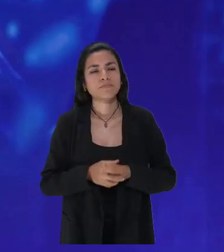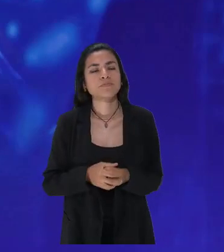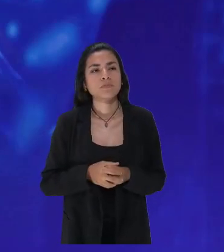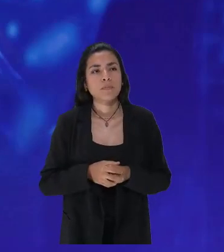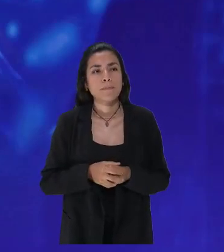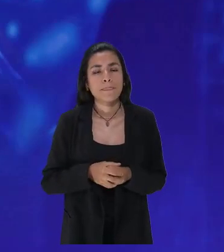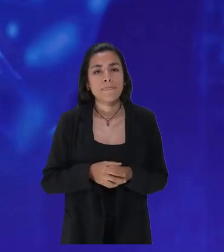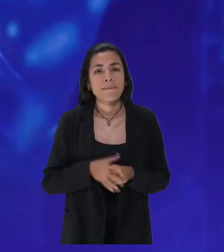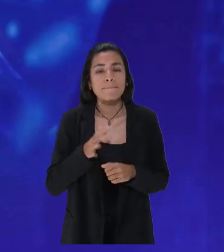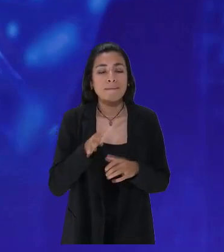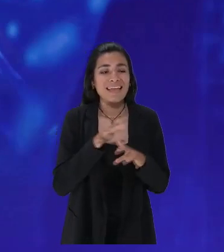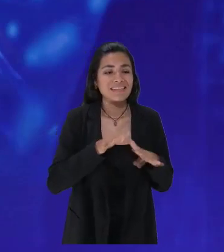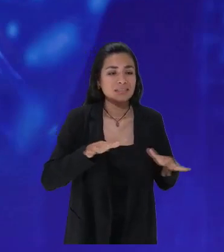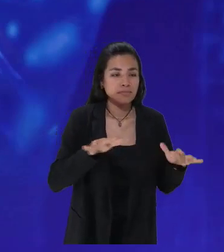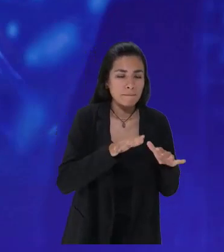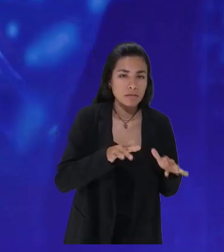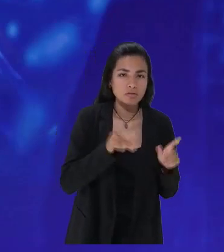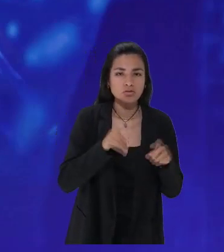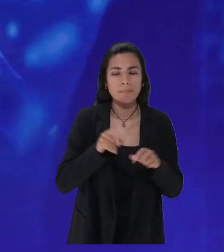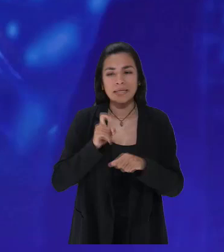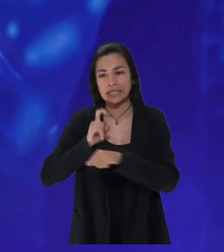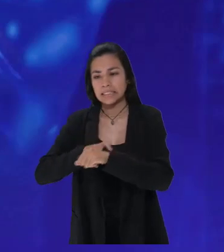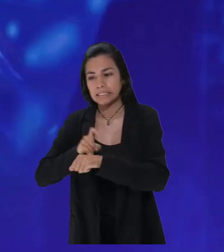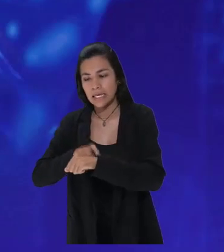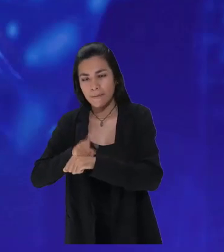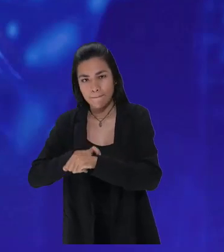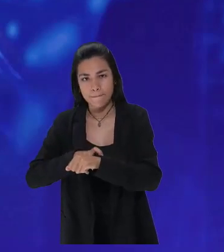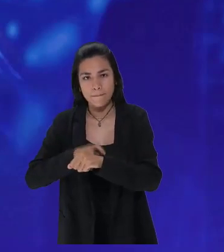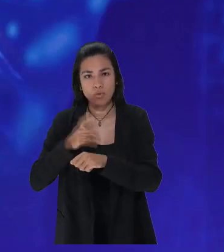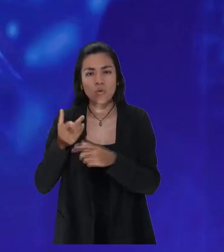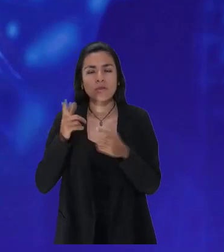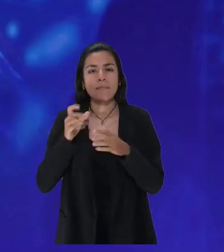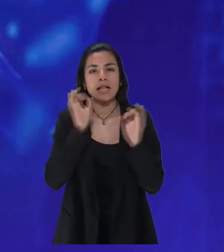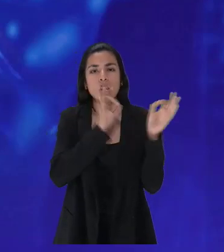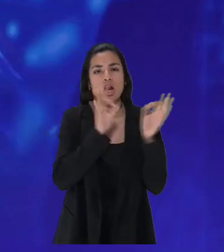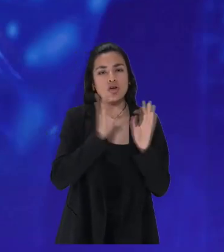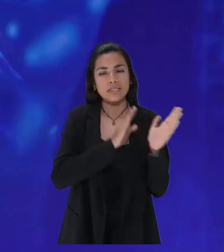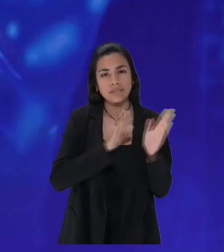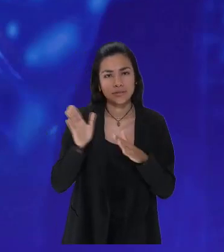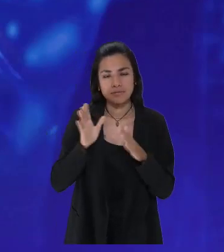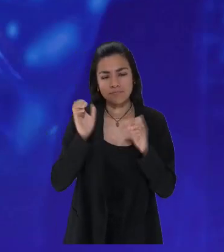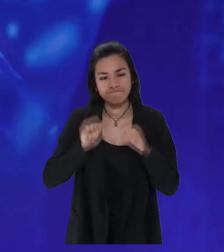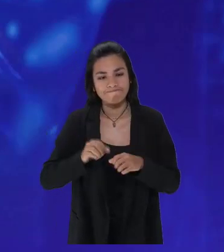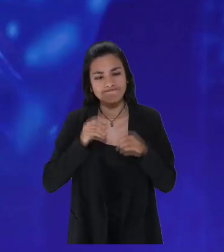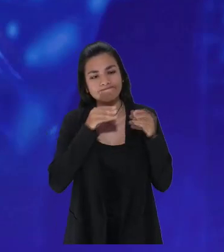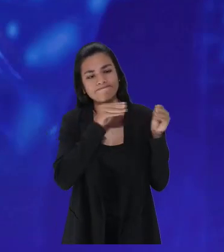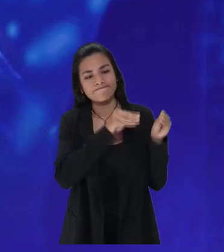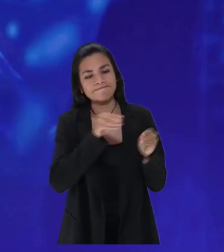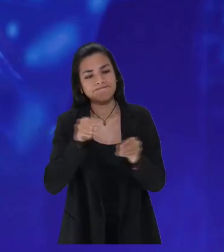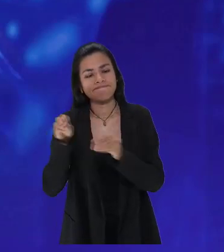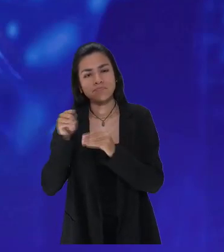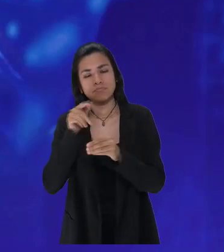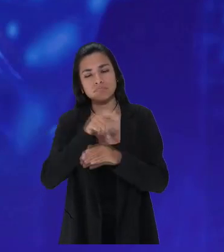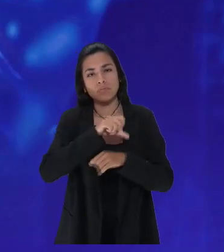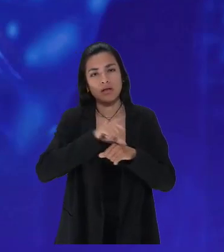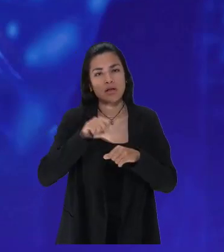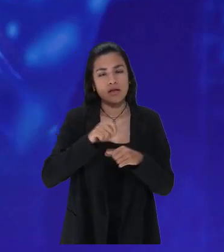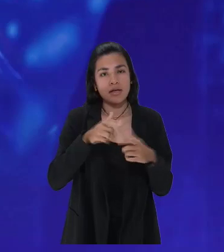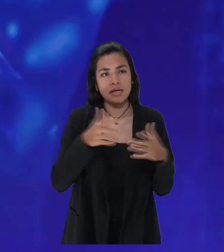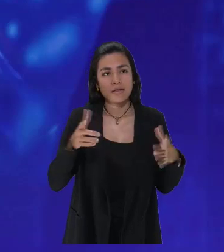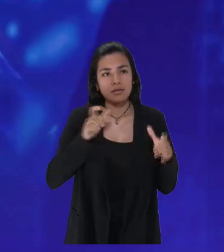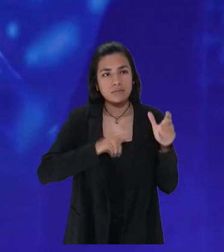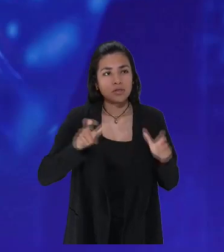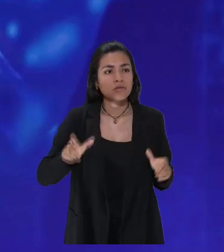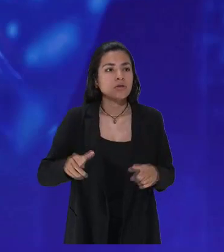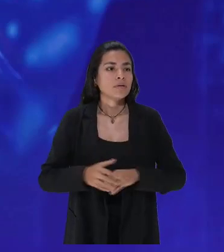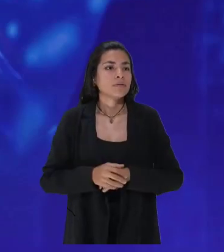tengo una limitante de tiempo y tengo una limitante logística para poder entrenar volúmenes grandes de cirujanos. Pero